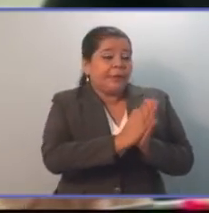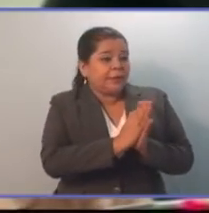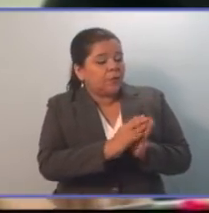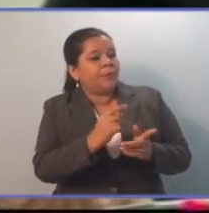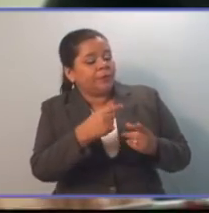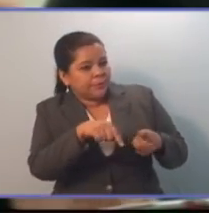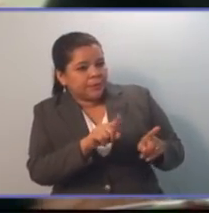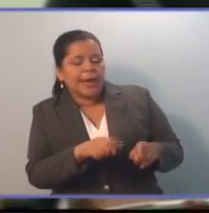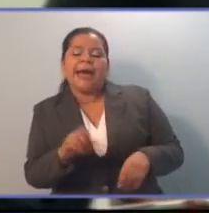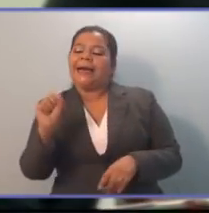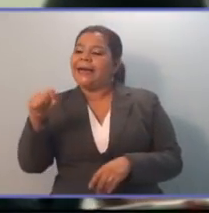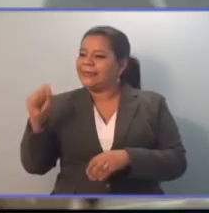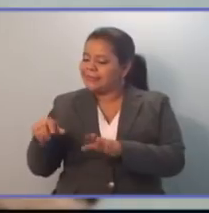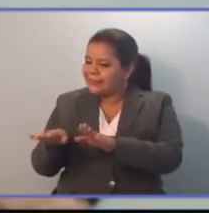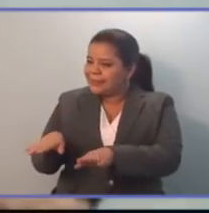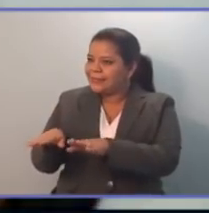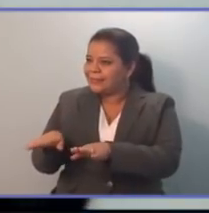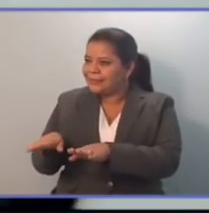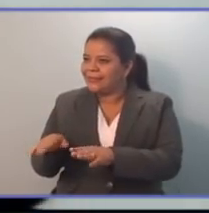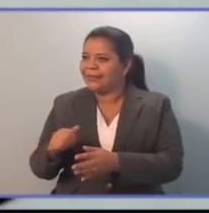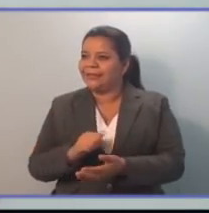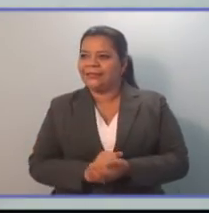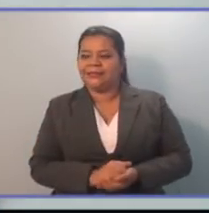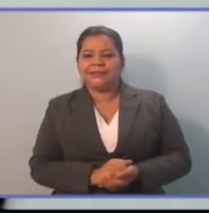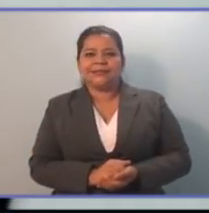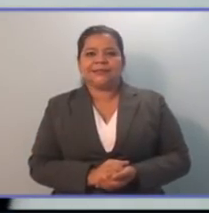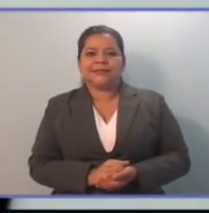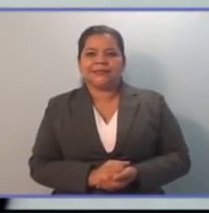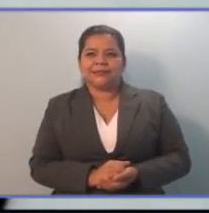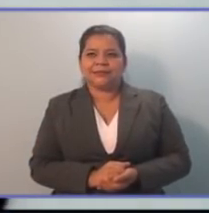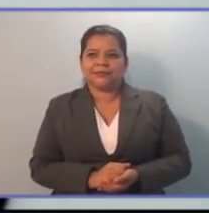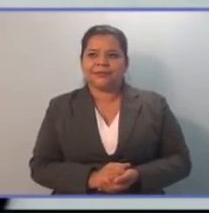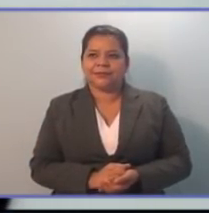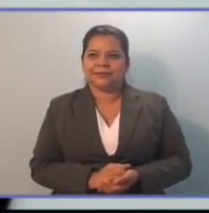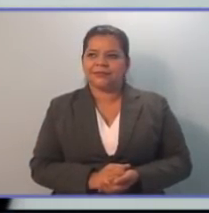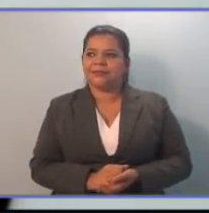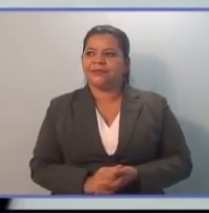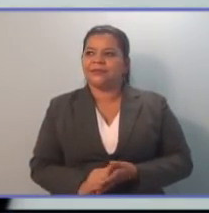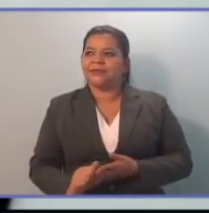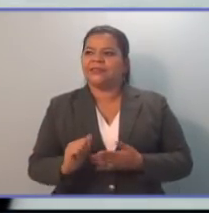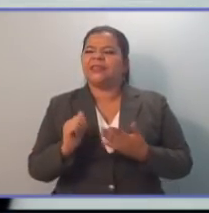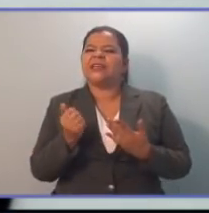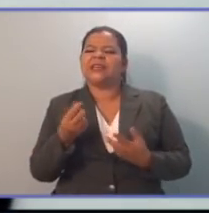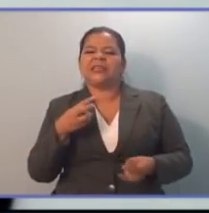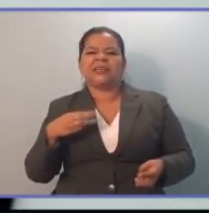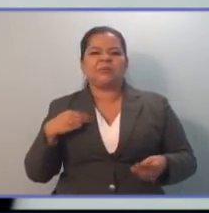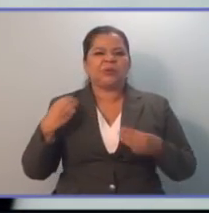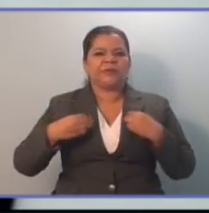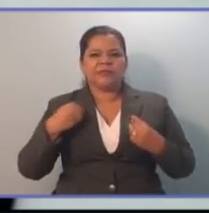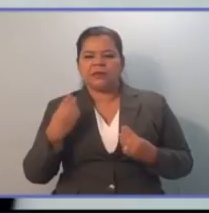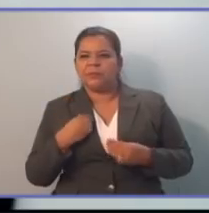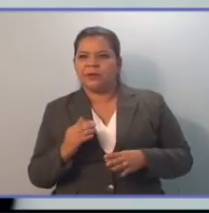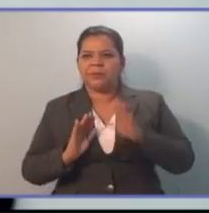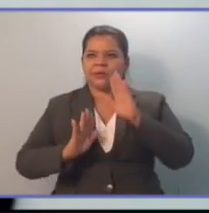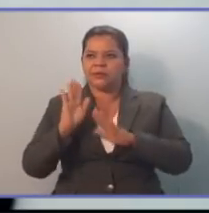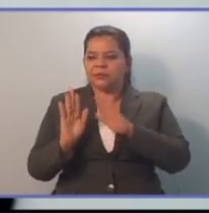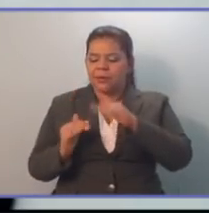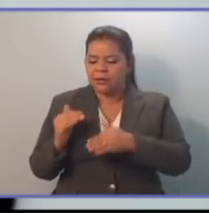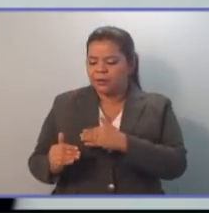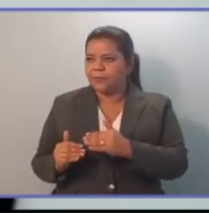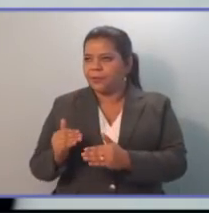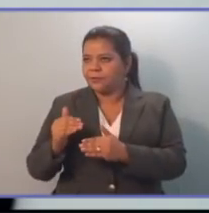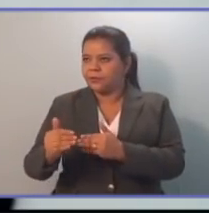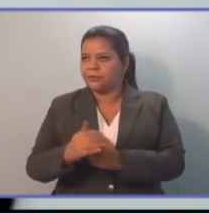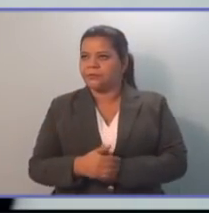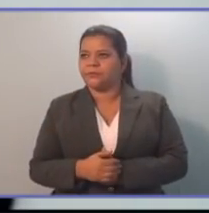Continúe. Sí, gracias, diputado. ¿Qué me motiva a participar en este proceso de